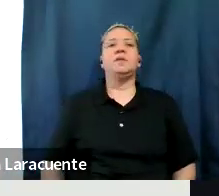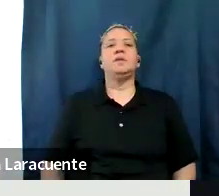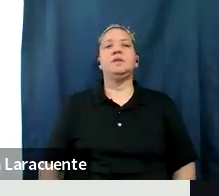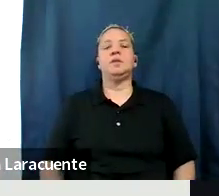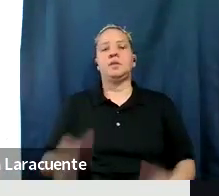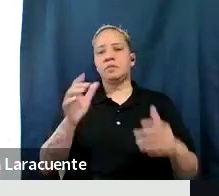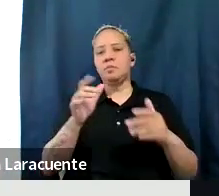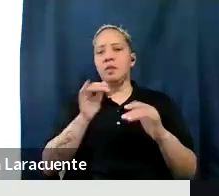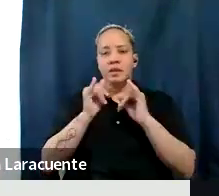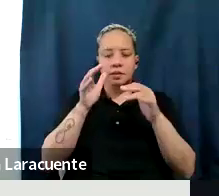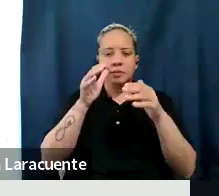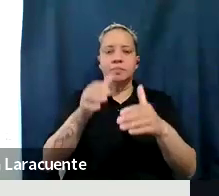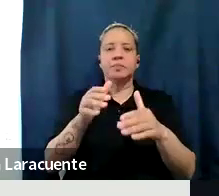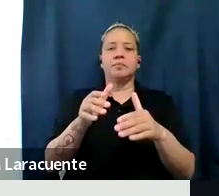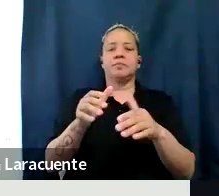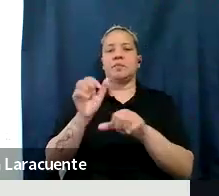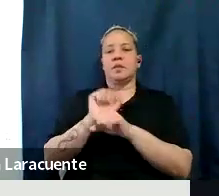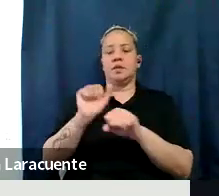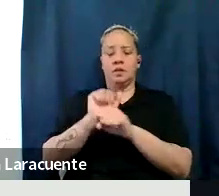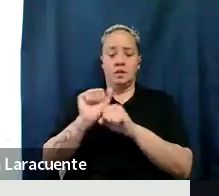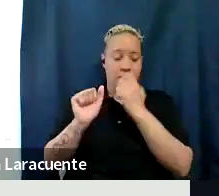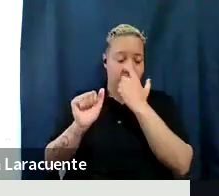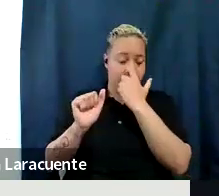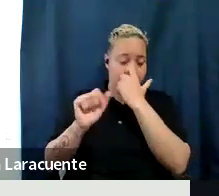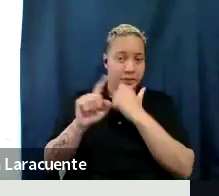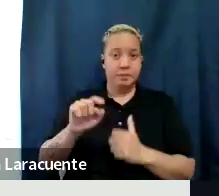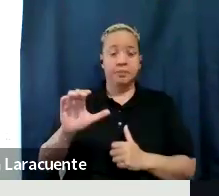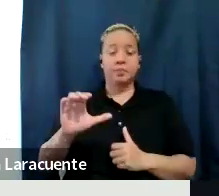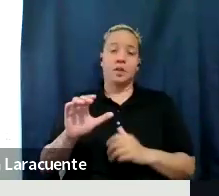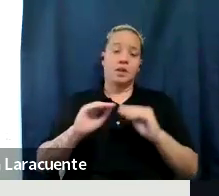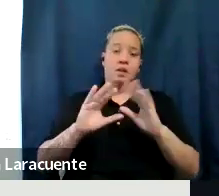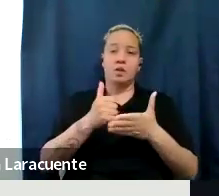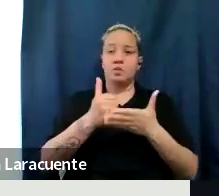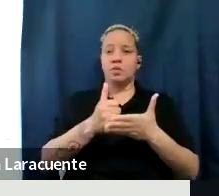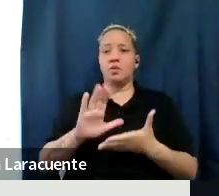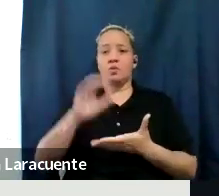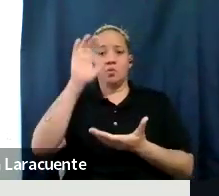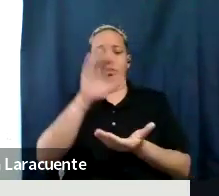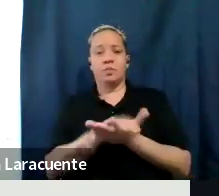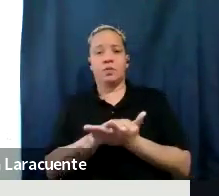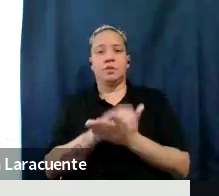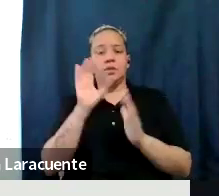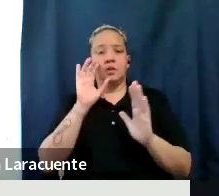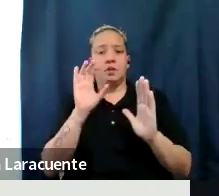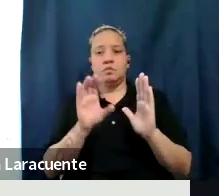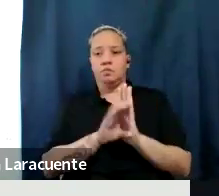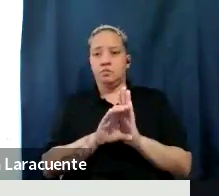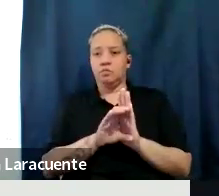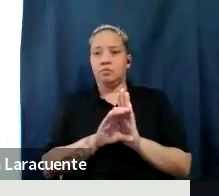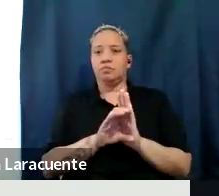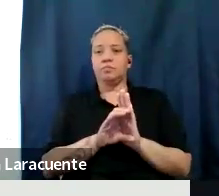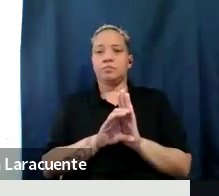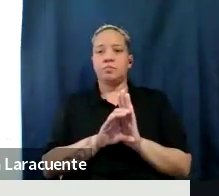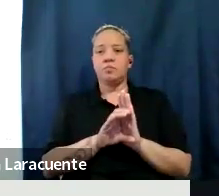lleva a cabo Zenobia con la ayuda, desde luego, de Juan Ramón Jiménez, y el retrato que traza